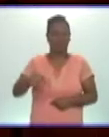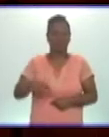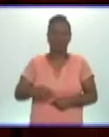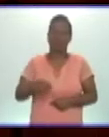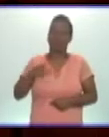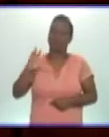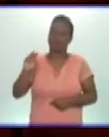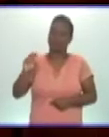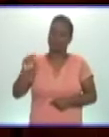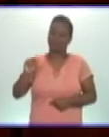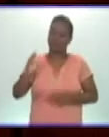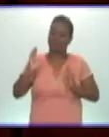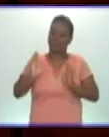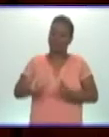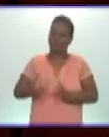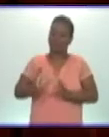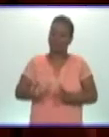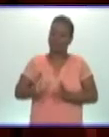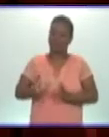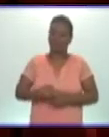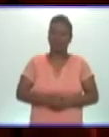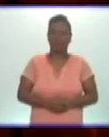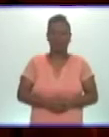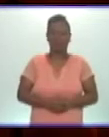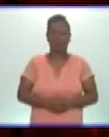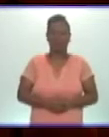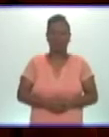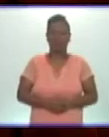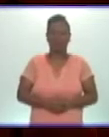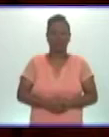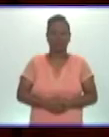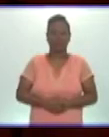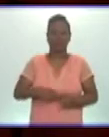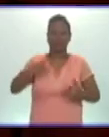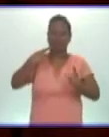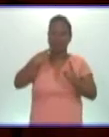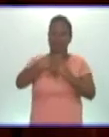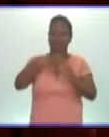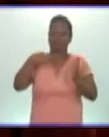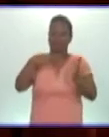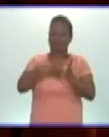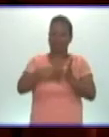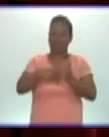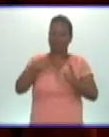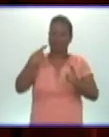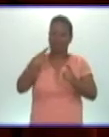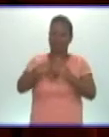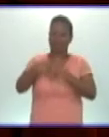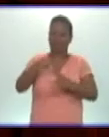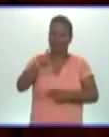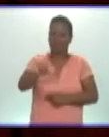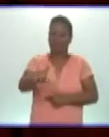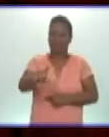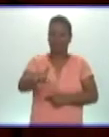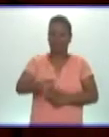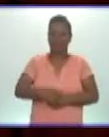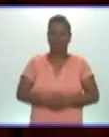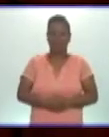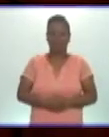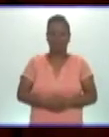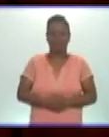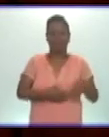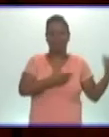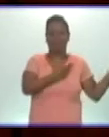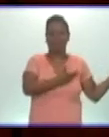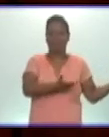dedicar a sistematizar las operaciones con los polinomios y monomios. Entonces los invito